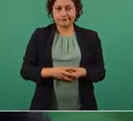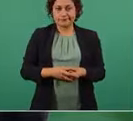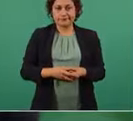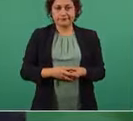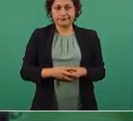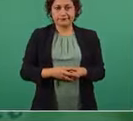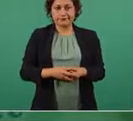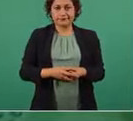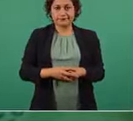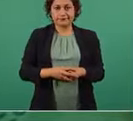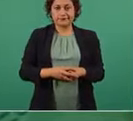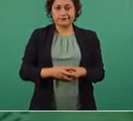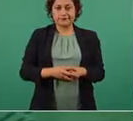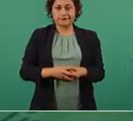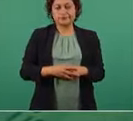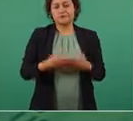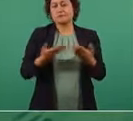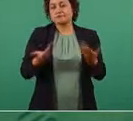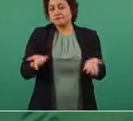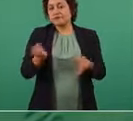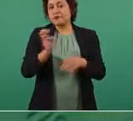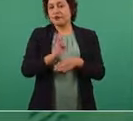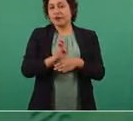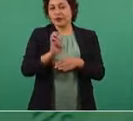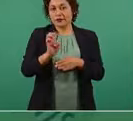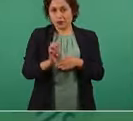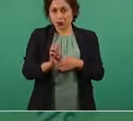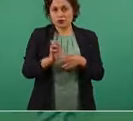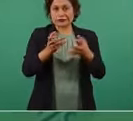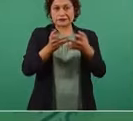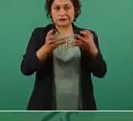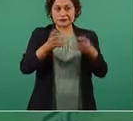se van a